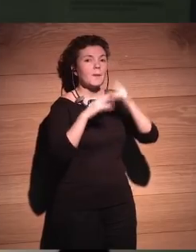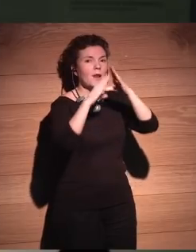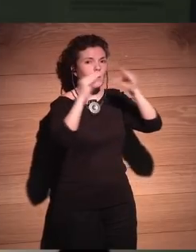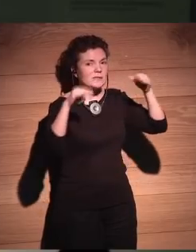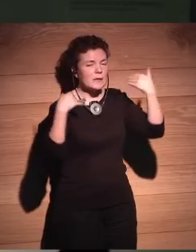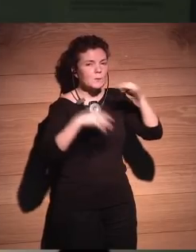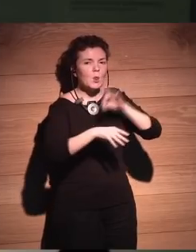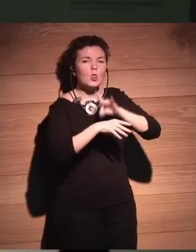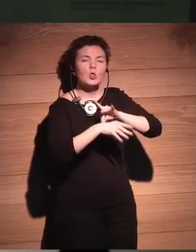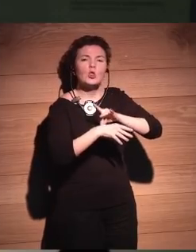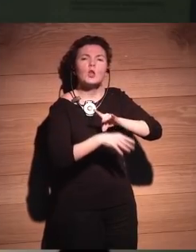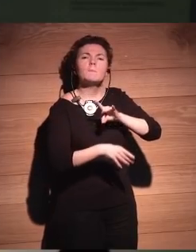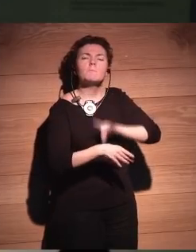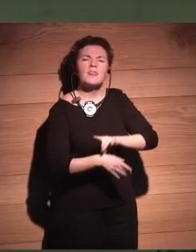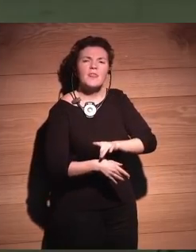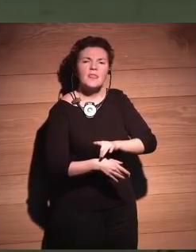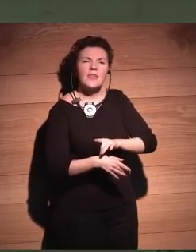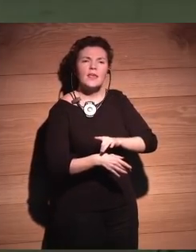doctor en medicina en la Universidad